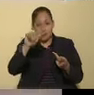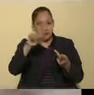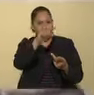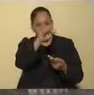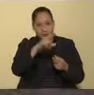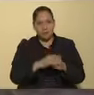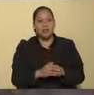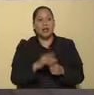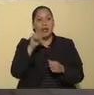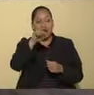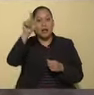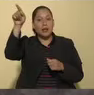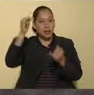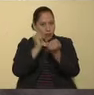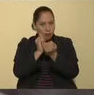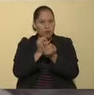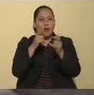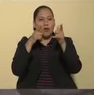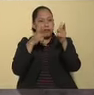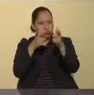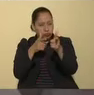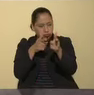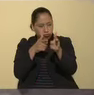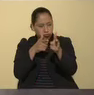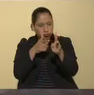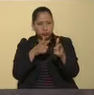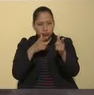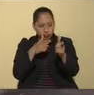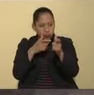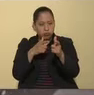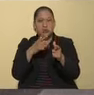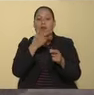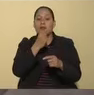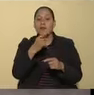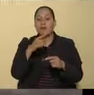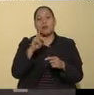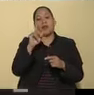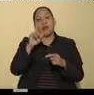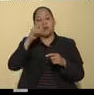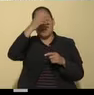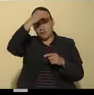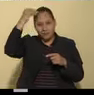Mejía lo fusilan allá en el Cerro de las Campanas y la esposa